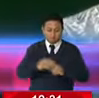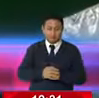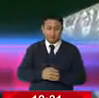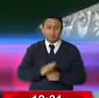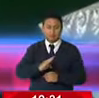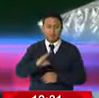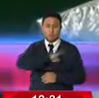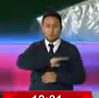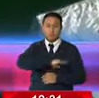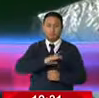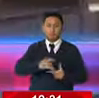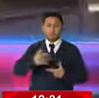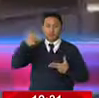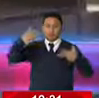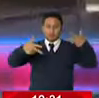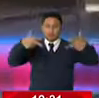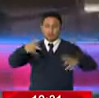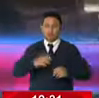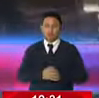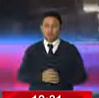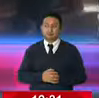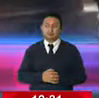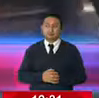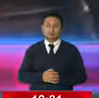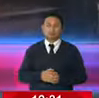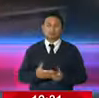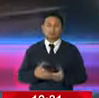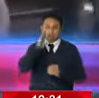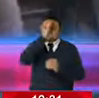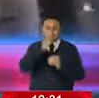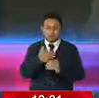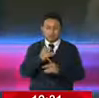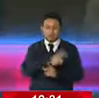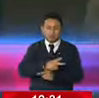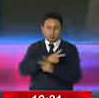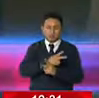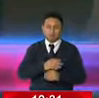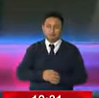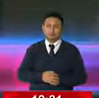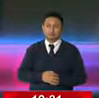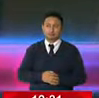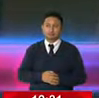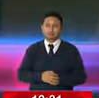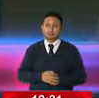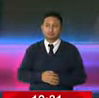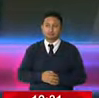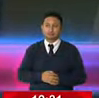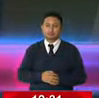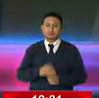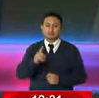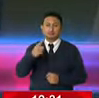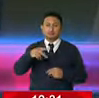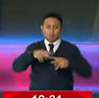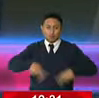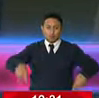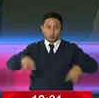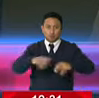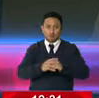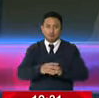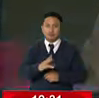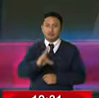efectivos municipales y cámaras de videovigilancia a fin de precautelar la jornada. También van a realizar un primer recorrido a